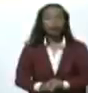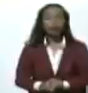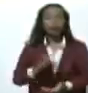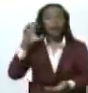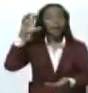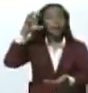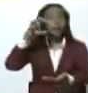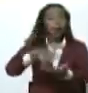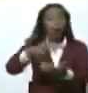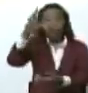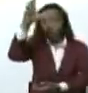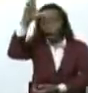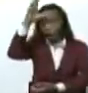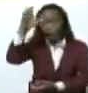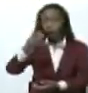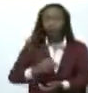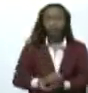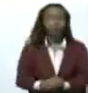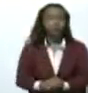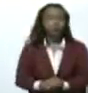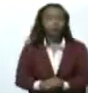Estado Falcón,